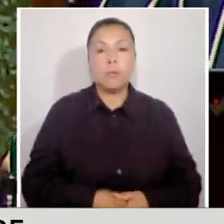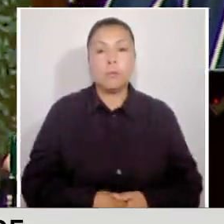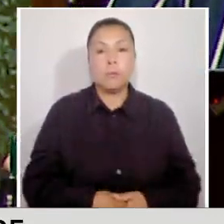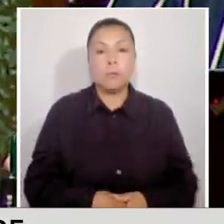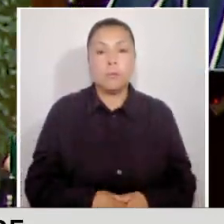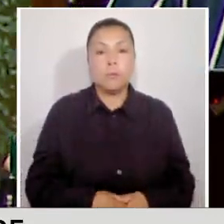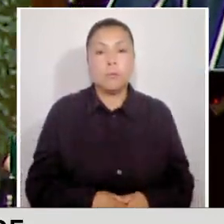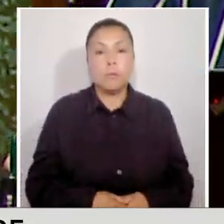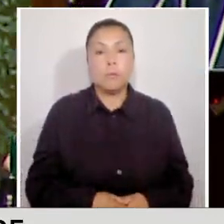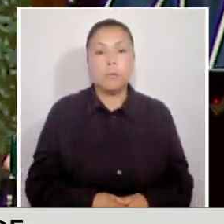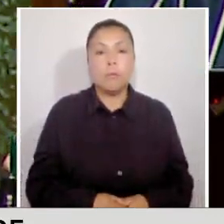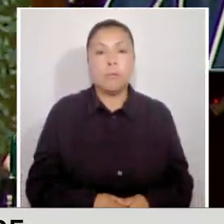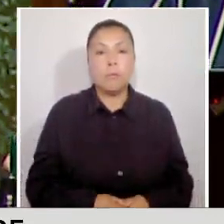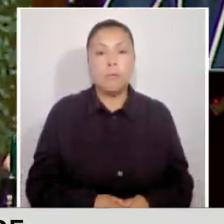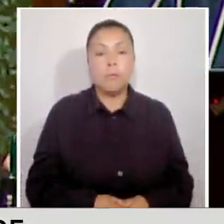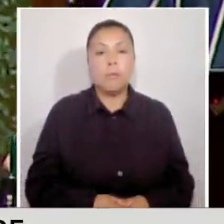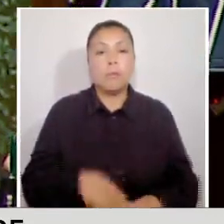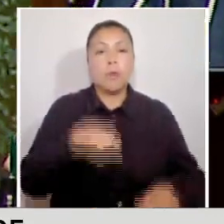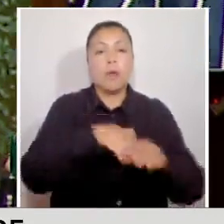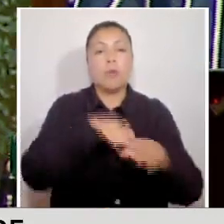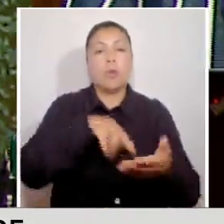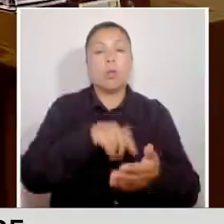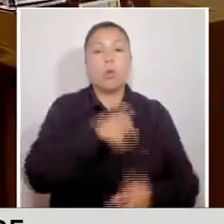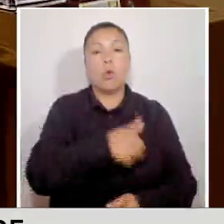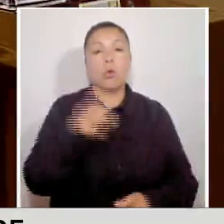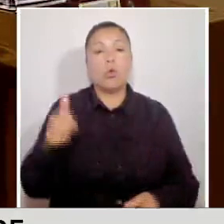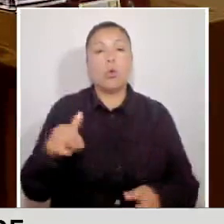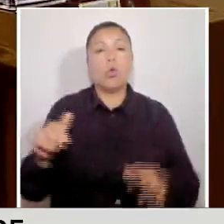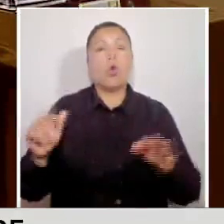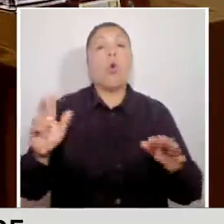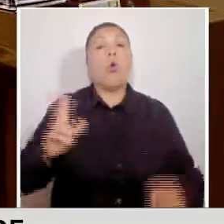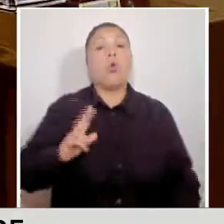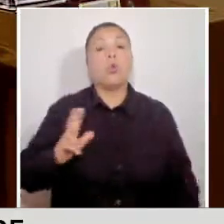Comparado han votado todas y todos los señores